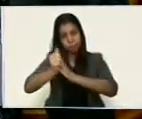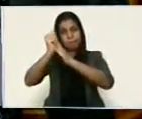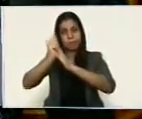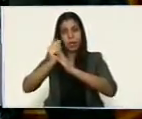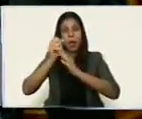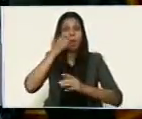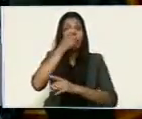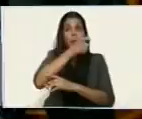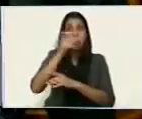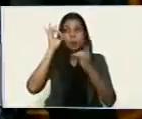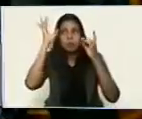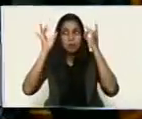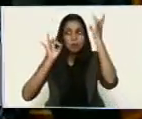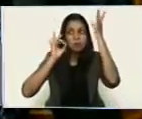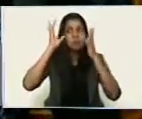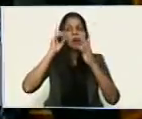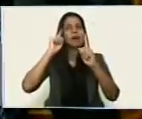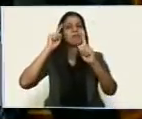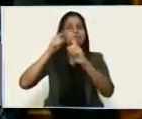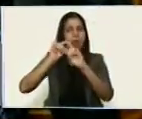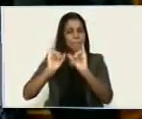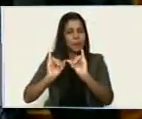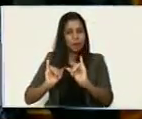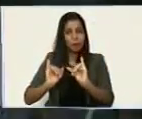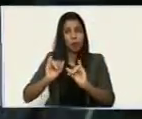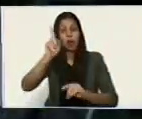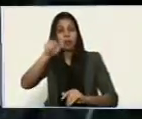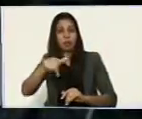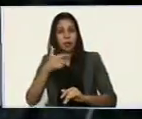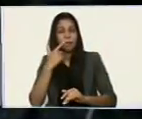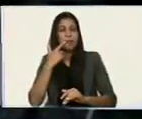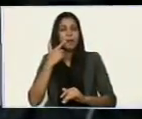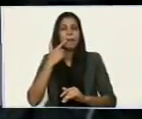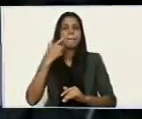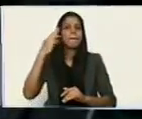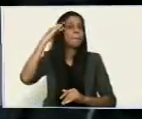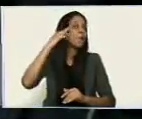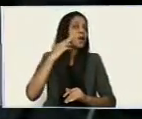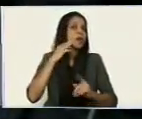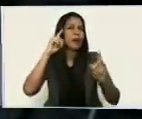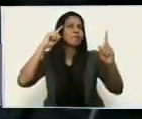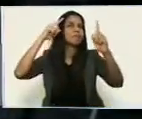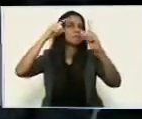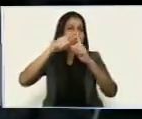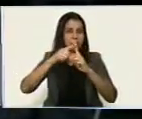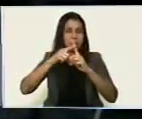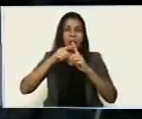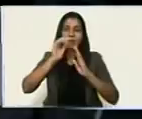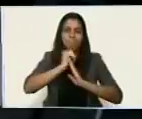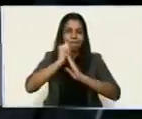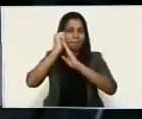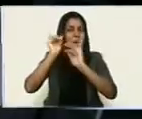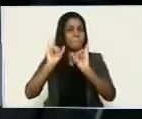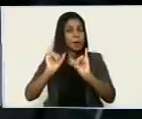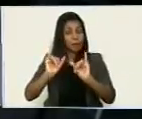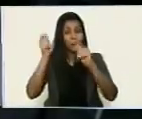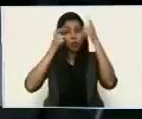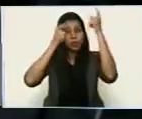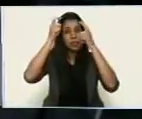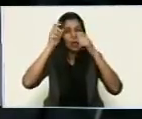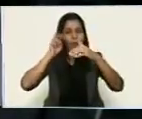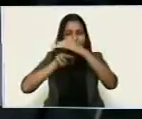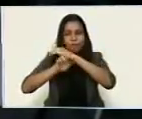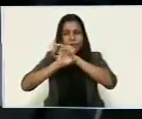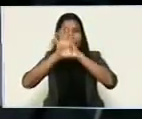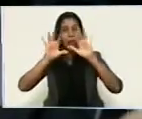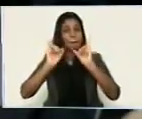creadores del pueblo, por el camino trazado por nuestro padre libertador Simón Bolívar y por el comandante presidente Hugo